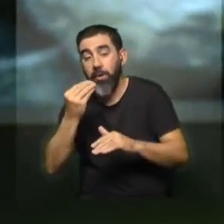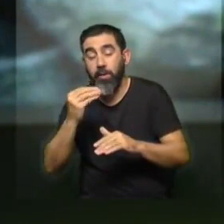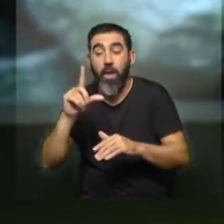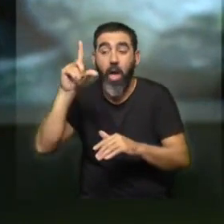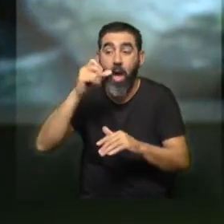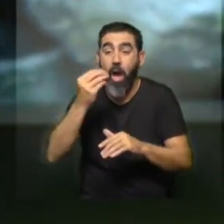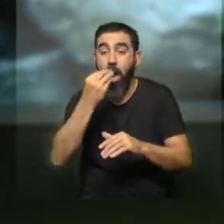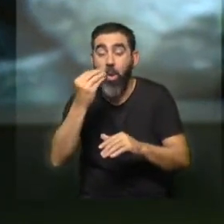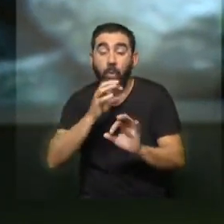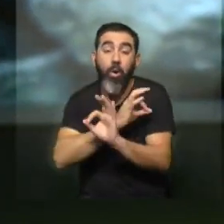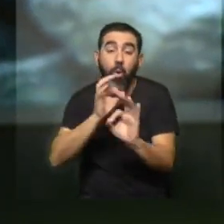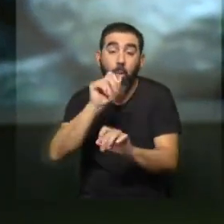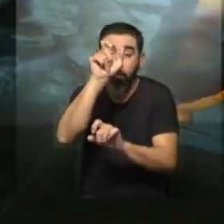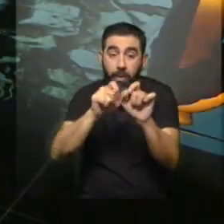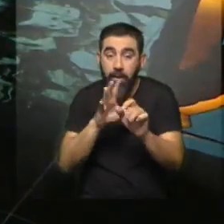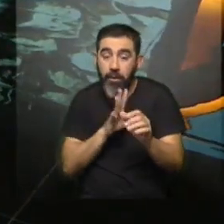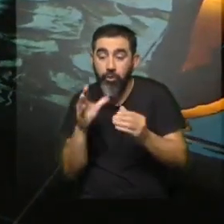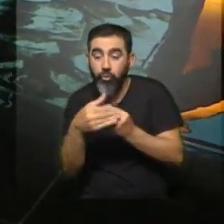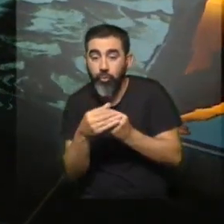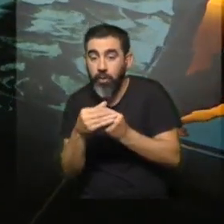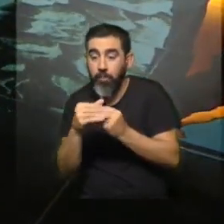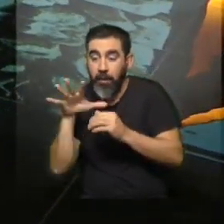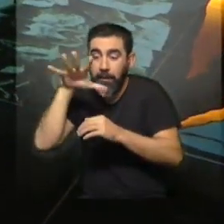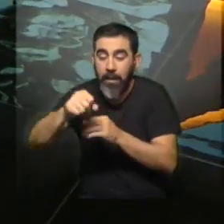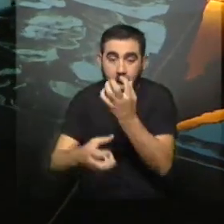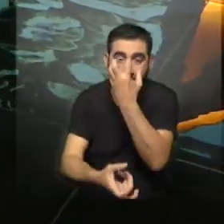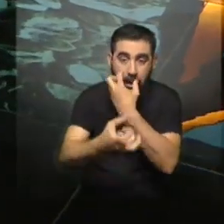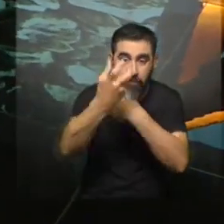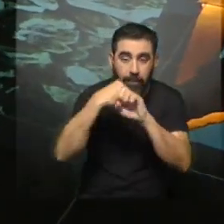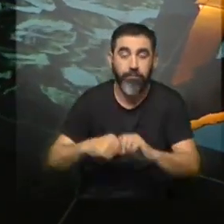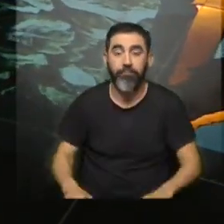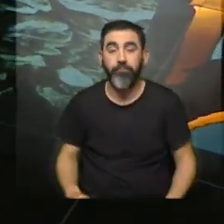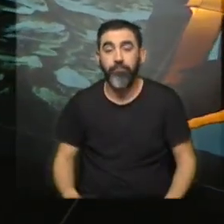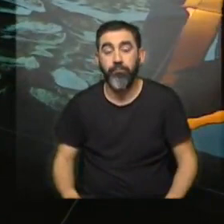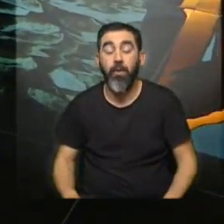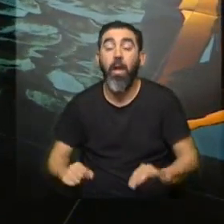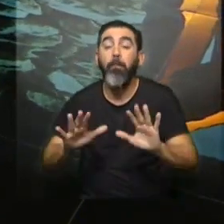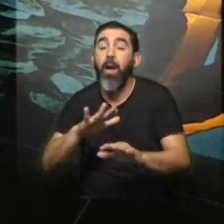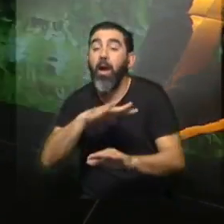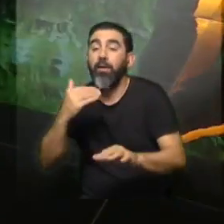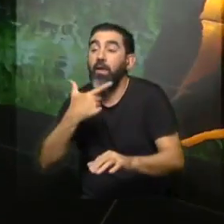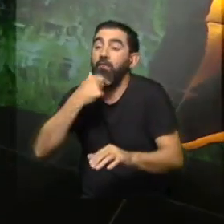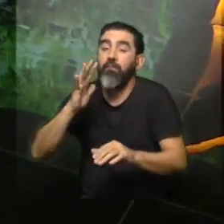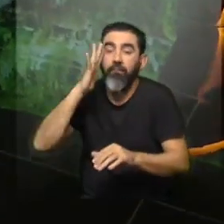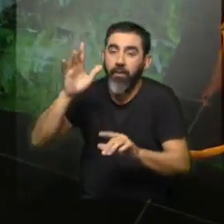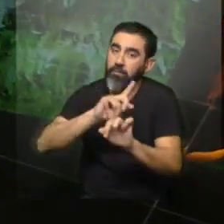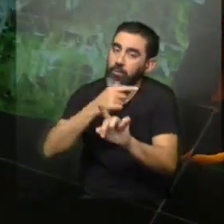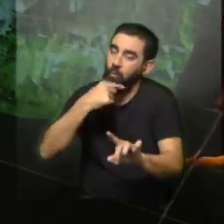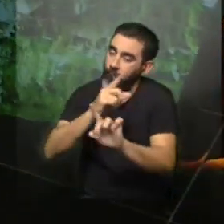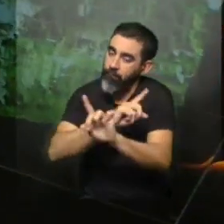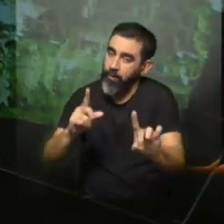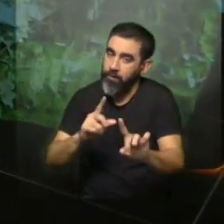agua o personas para emboscar animales, por ejemplo. A veces pensar que cazar es algo muy fácil, no lo es. Claro. Se